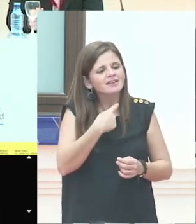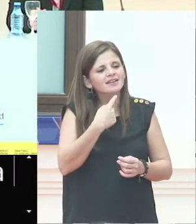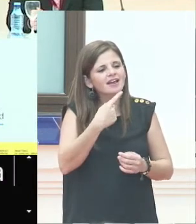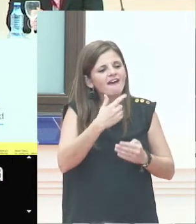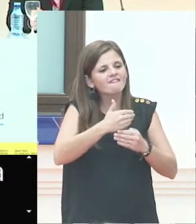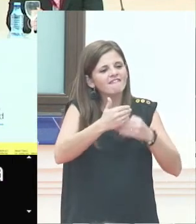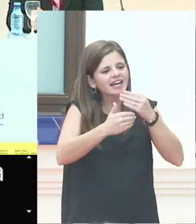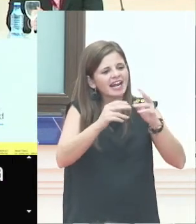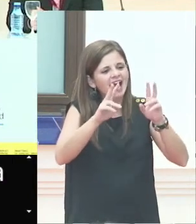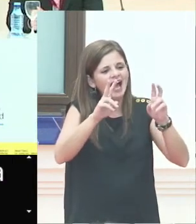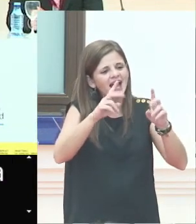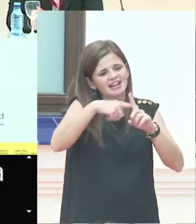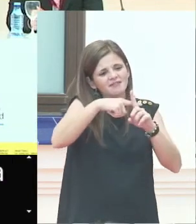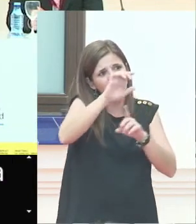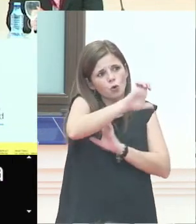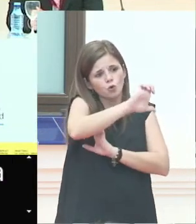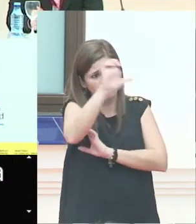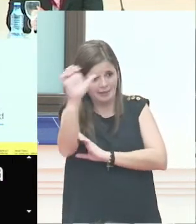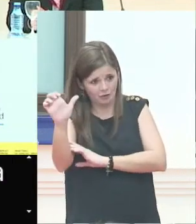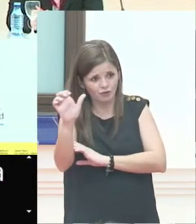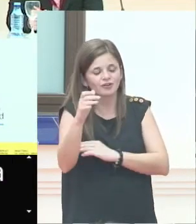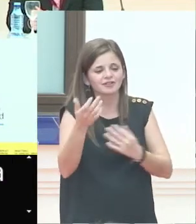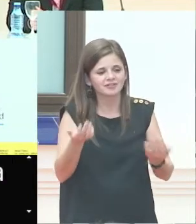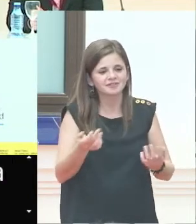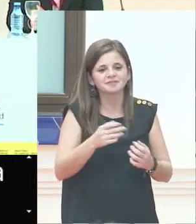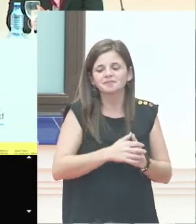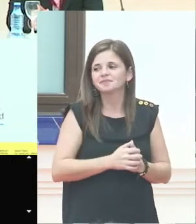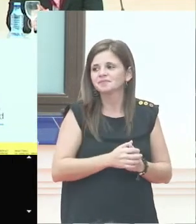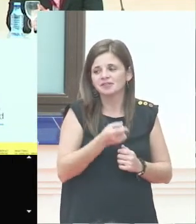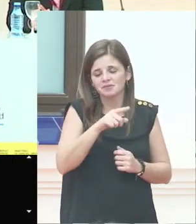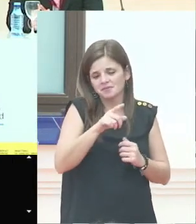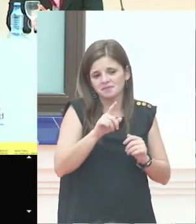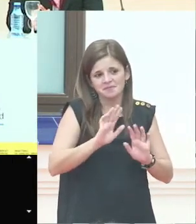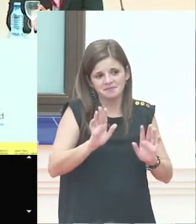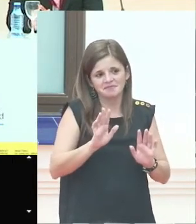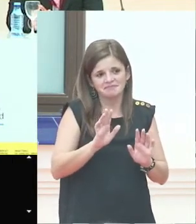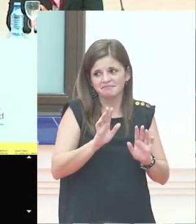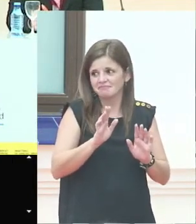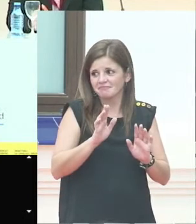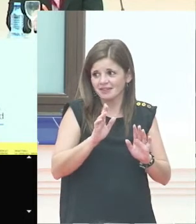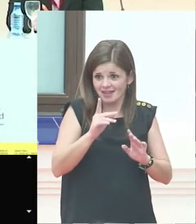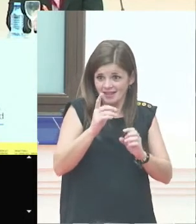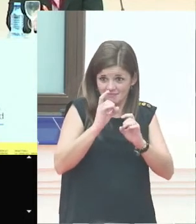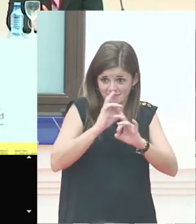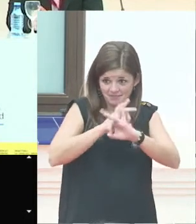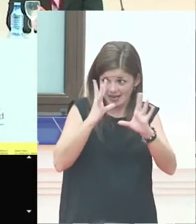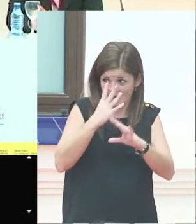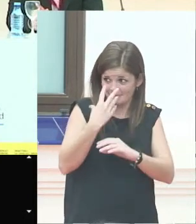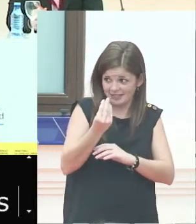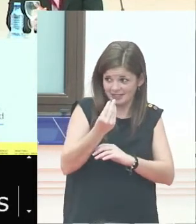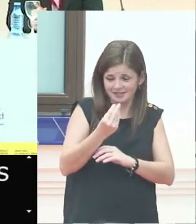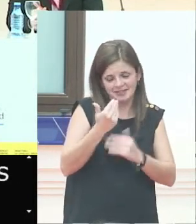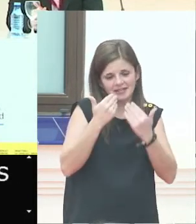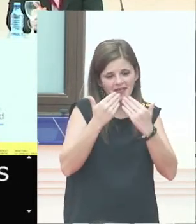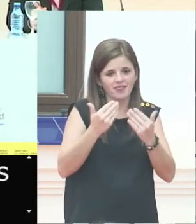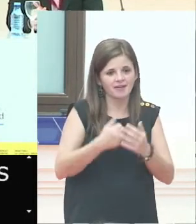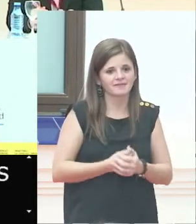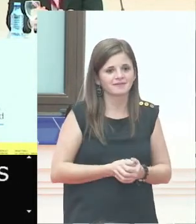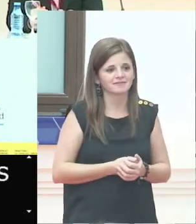demás, pues cuáles son las aplicaciones concretas que se pueden hacer a esos problemas. Muchas gracias. No sé si ha quedado clara la... Gracias.